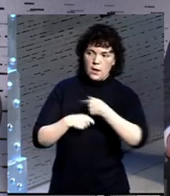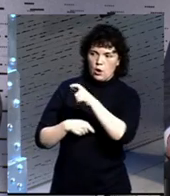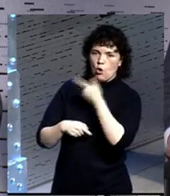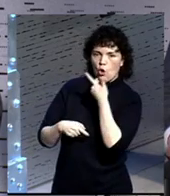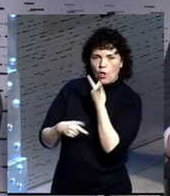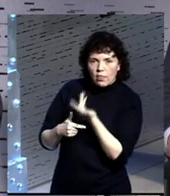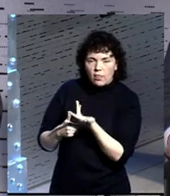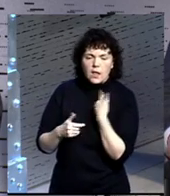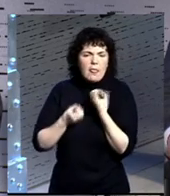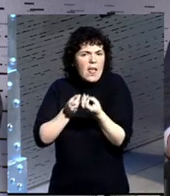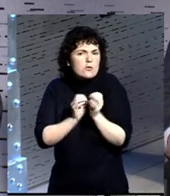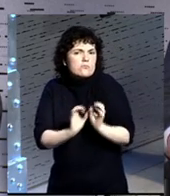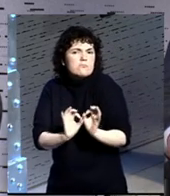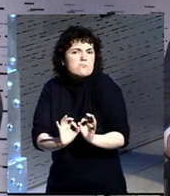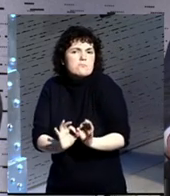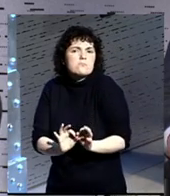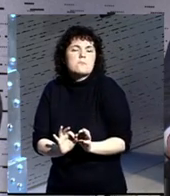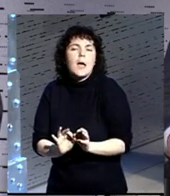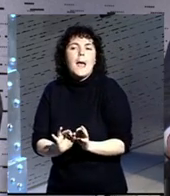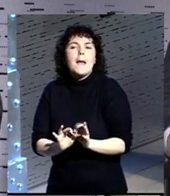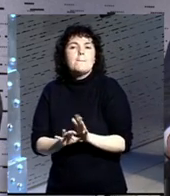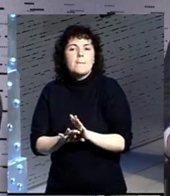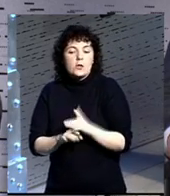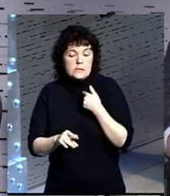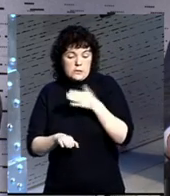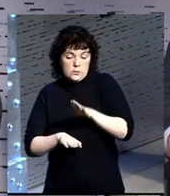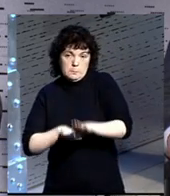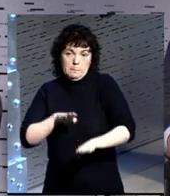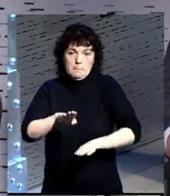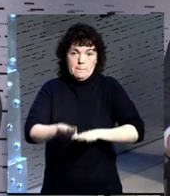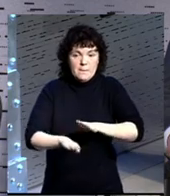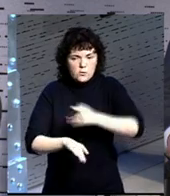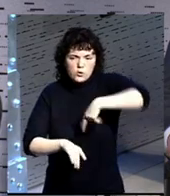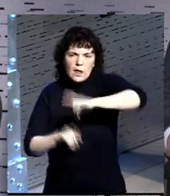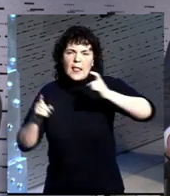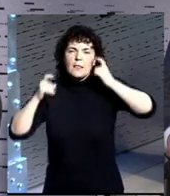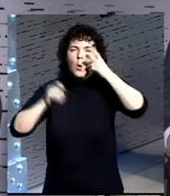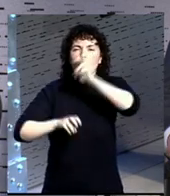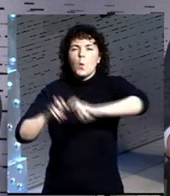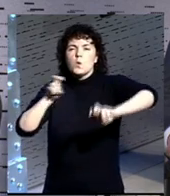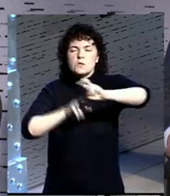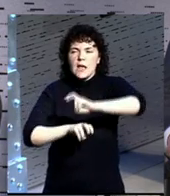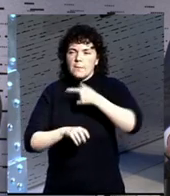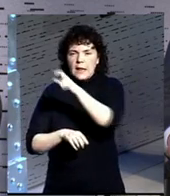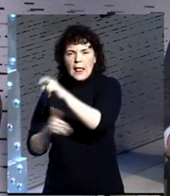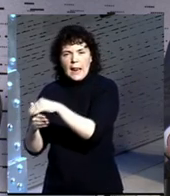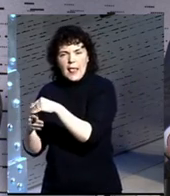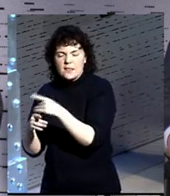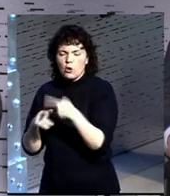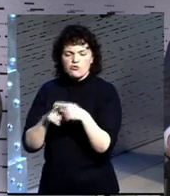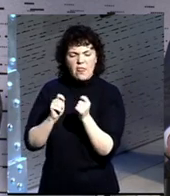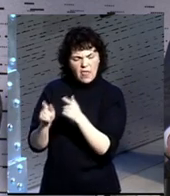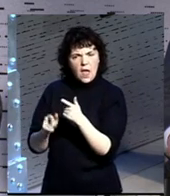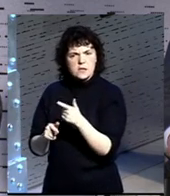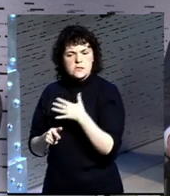datos así, pero a medida que damos un paso, lo que intentamos buscar es, oye, ¿somos capaces de entregar algo al cliente de valor?